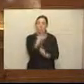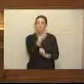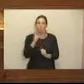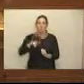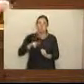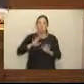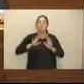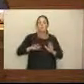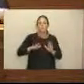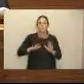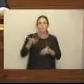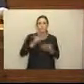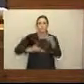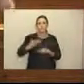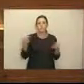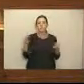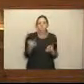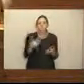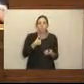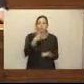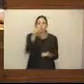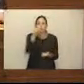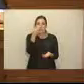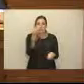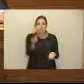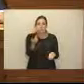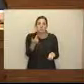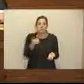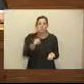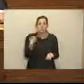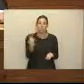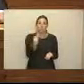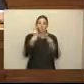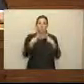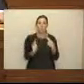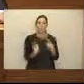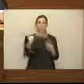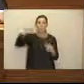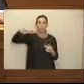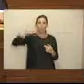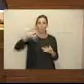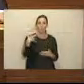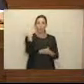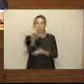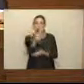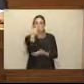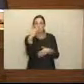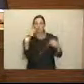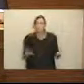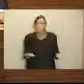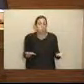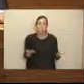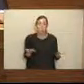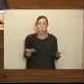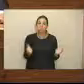Lo fácil era haber hecho otra cosa. ¿Qué interés podía tener un solitario diputado en hacer en apoyar esa ley. Podíamos haber hecho el